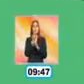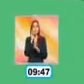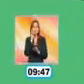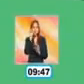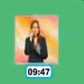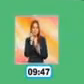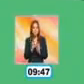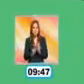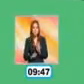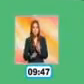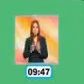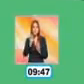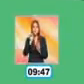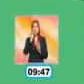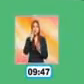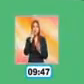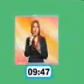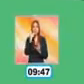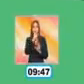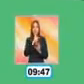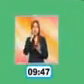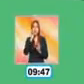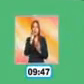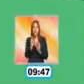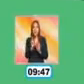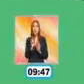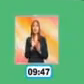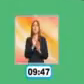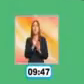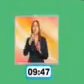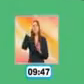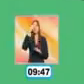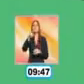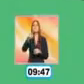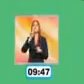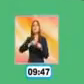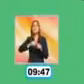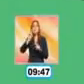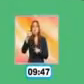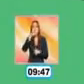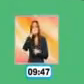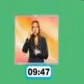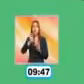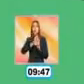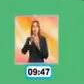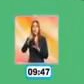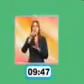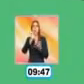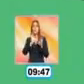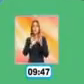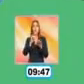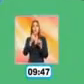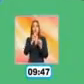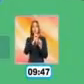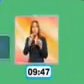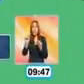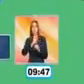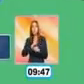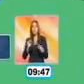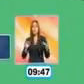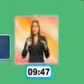utiliza tus redes para verte y comienza a acosarte. Si tú haces un comentario, ponen cosas ahí relacionadas con esto que